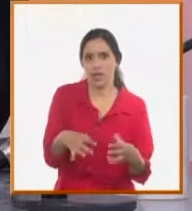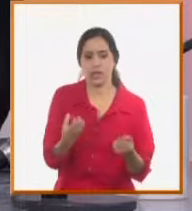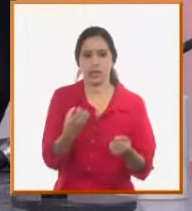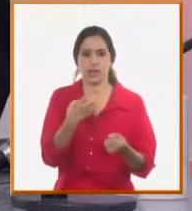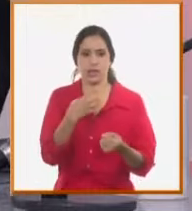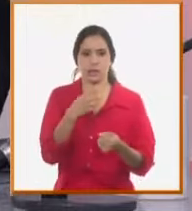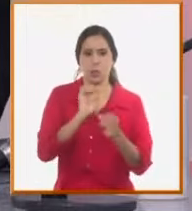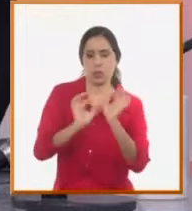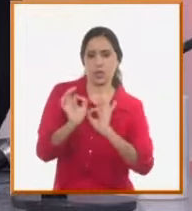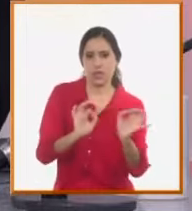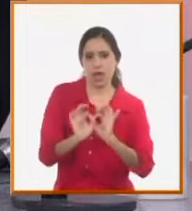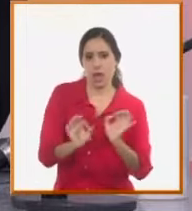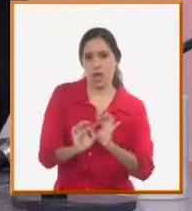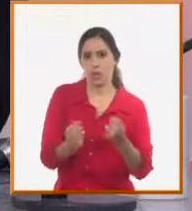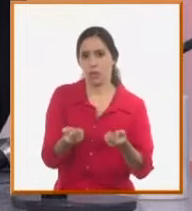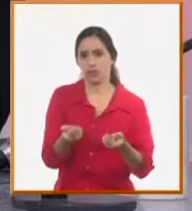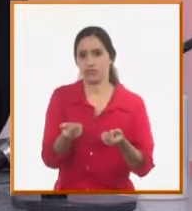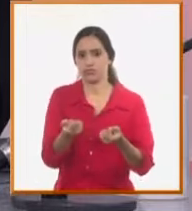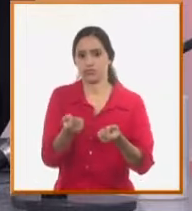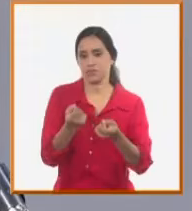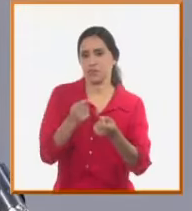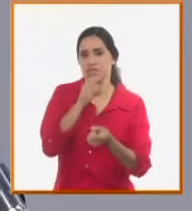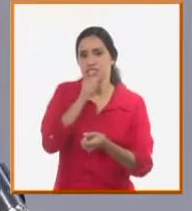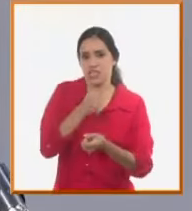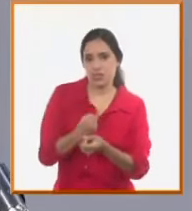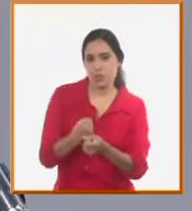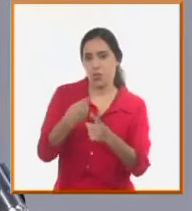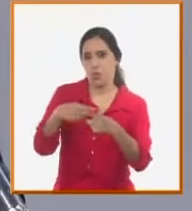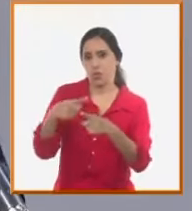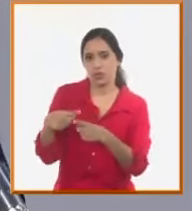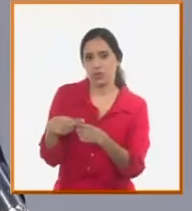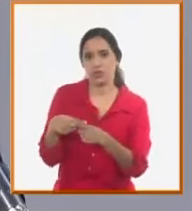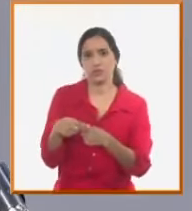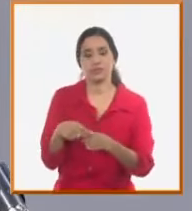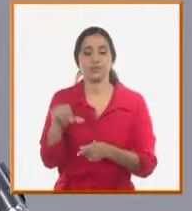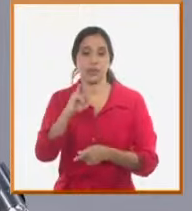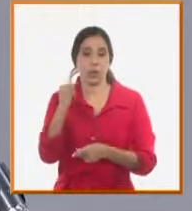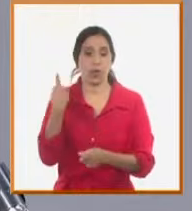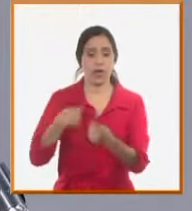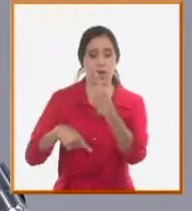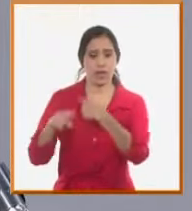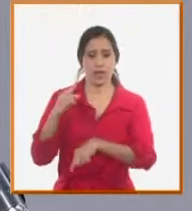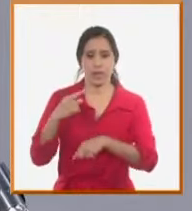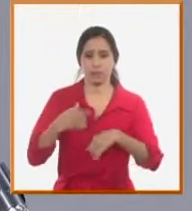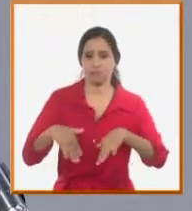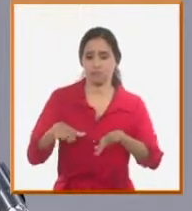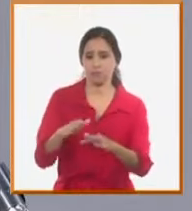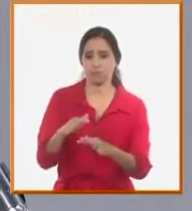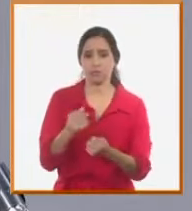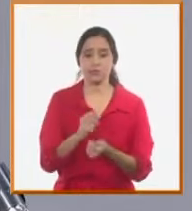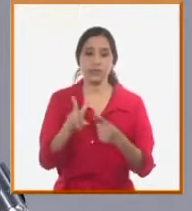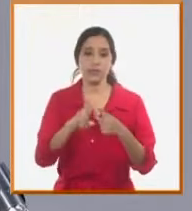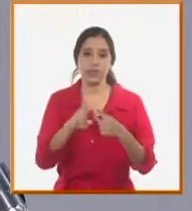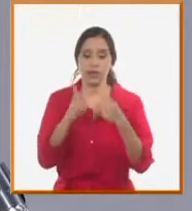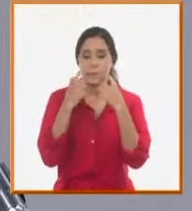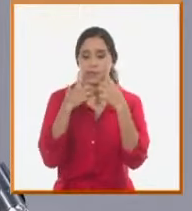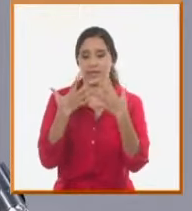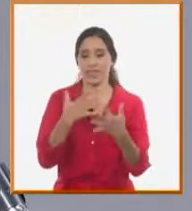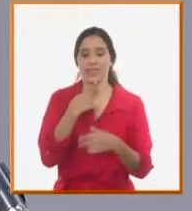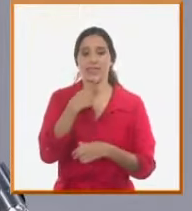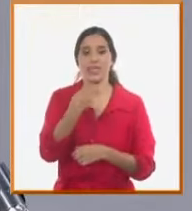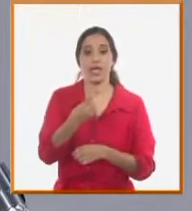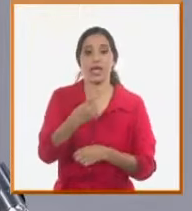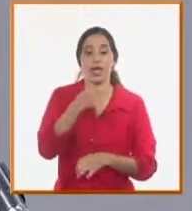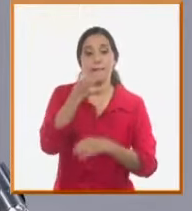haber seguro. Sí, Randy, ayer también por el espacio de tiempo cuando hablamos los tres grandes ramos de seguro que comercializa